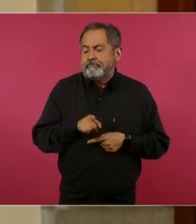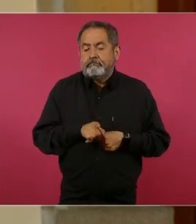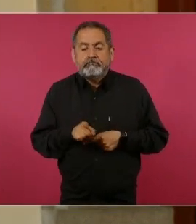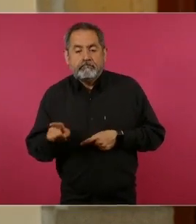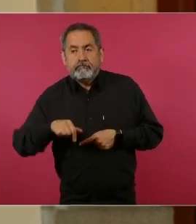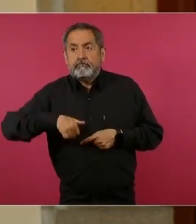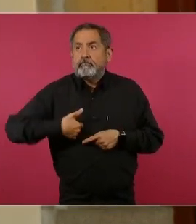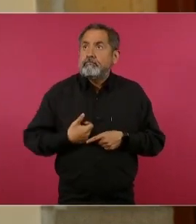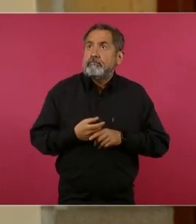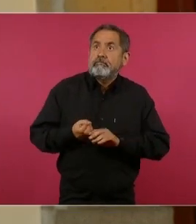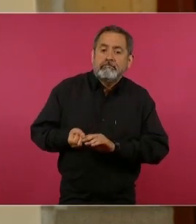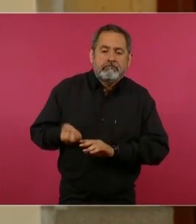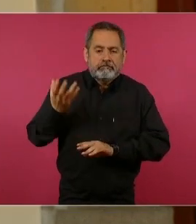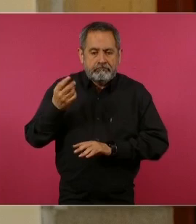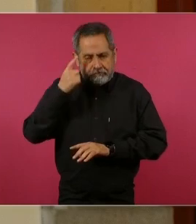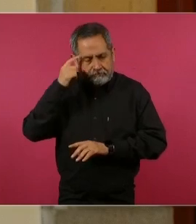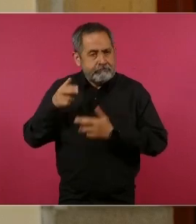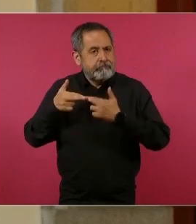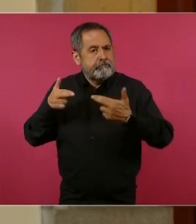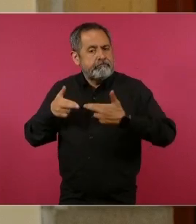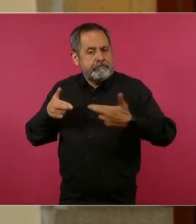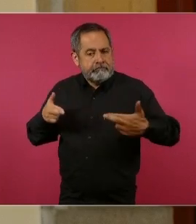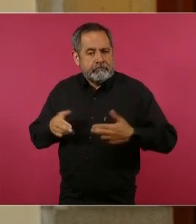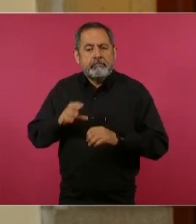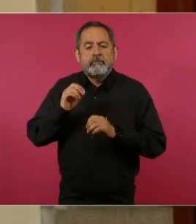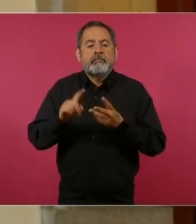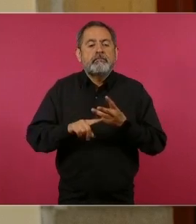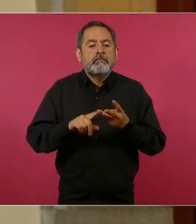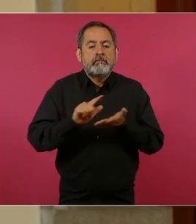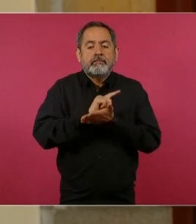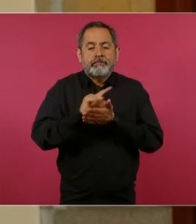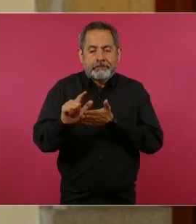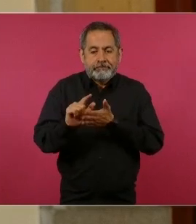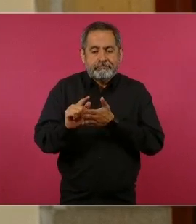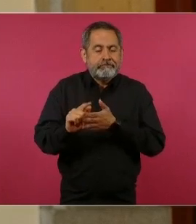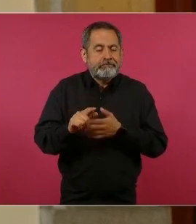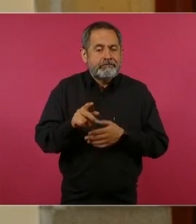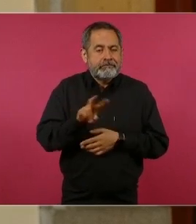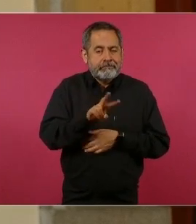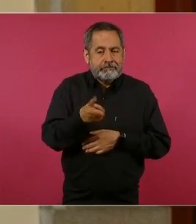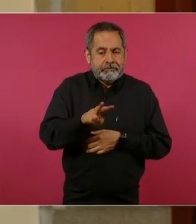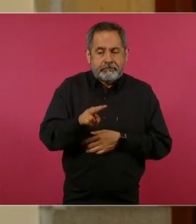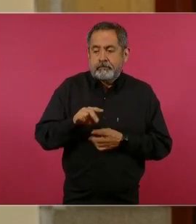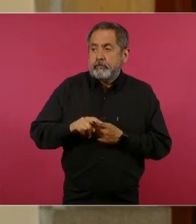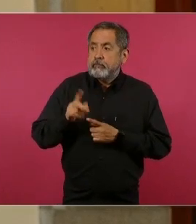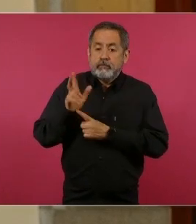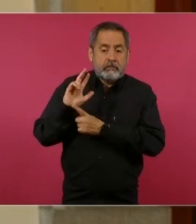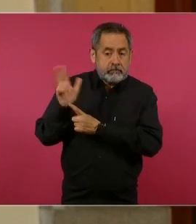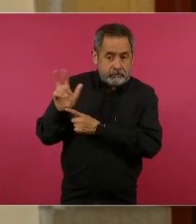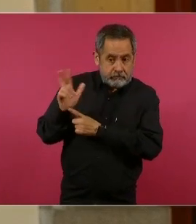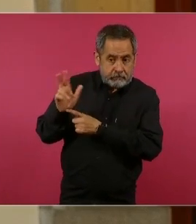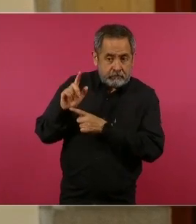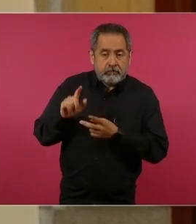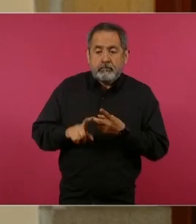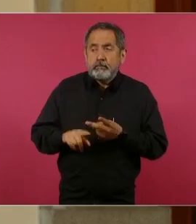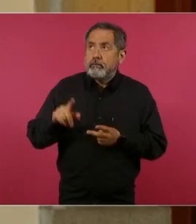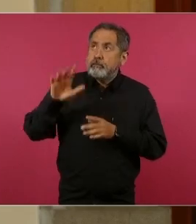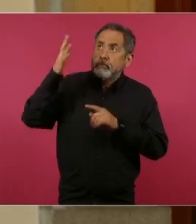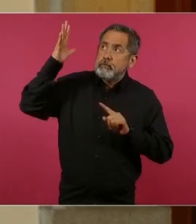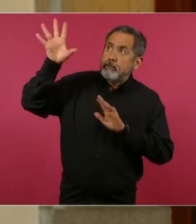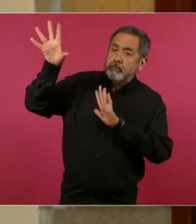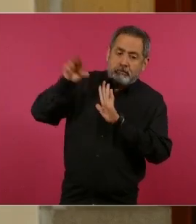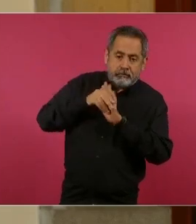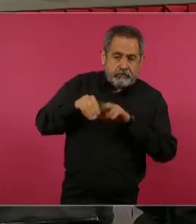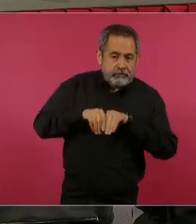y entonces programar su operación, o bien tecnologías limpias intermitentes, como son la eólica y la fotovoltaica. Aquí suman